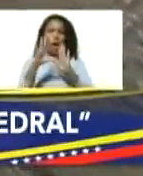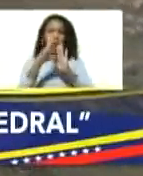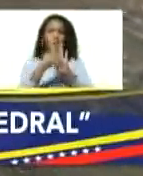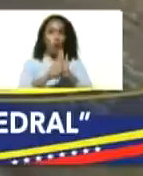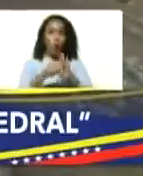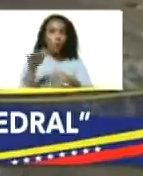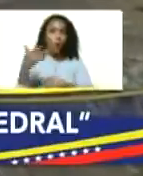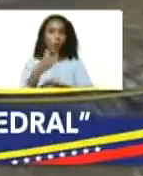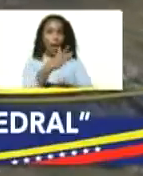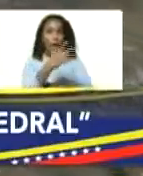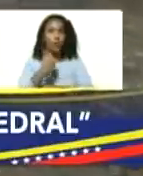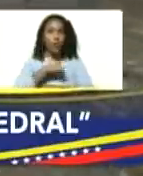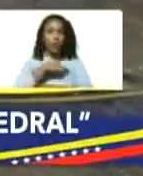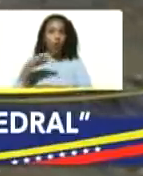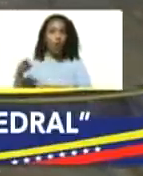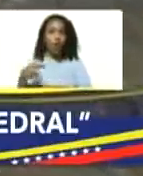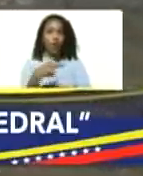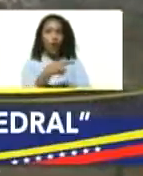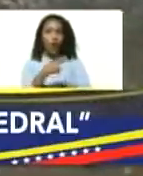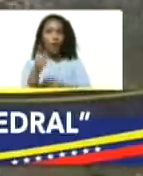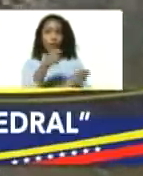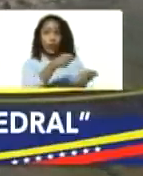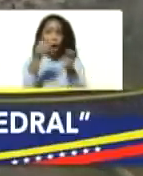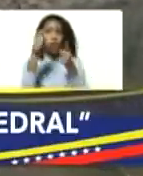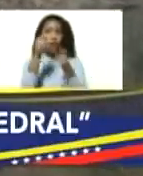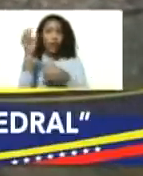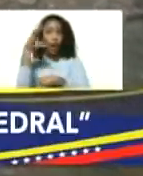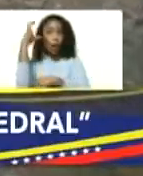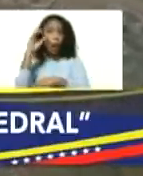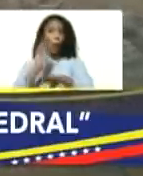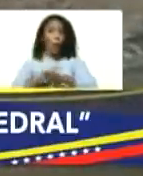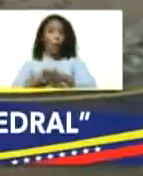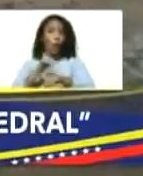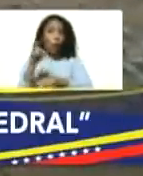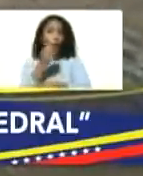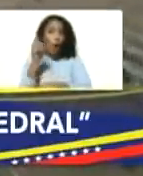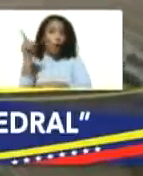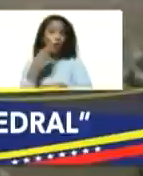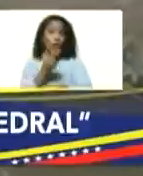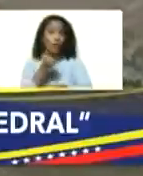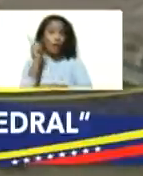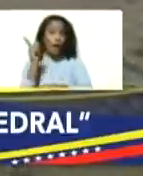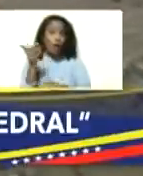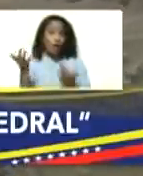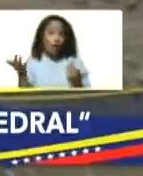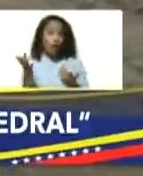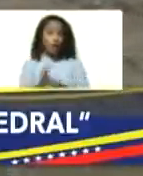pescado de nuestro río que se los lleva para colombia porque bueno ellos precisamente